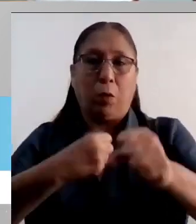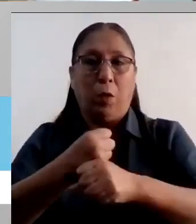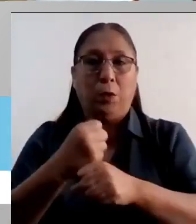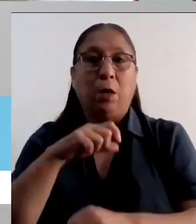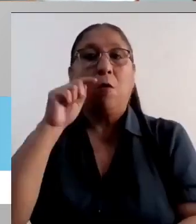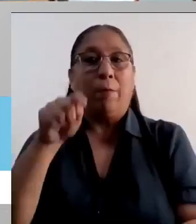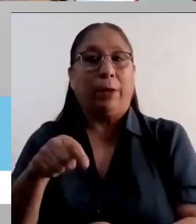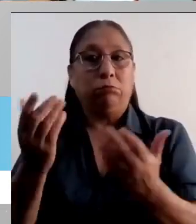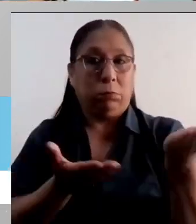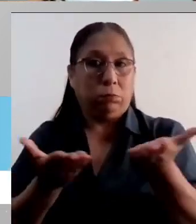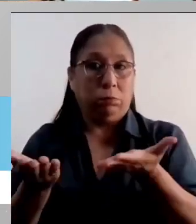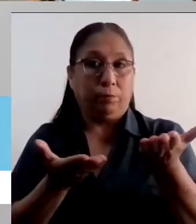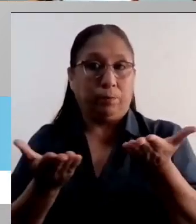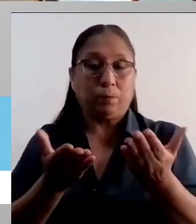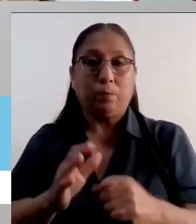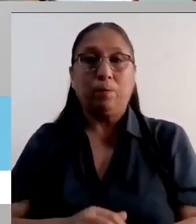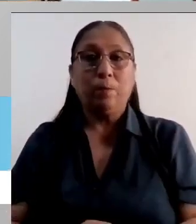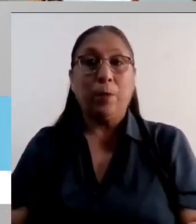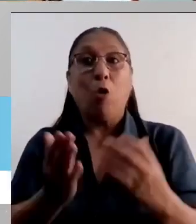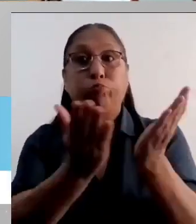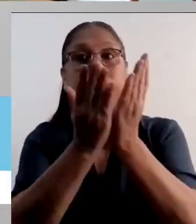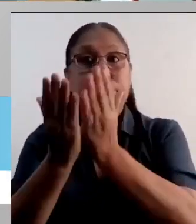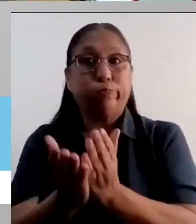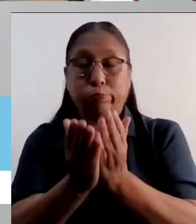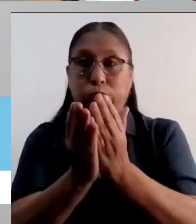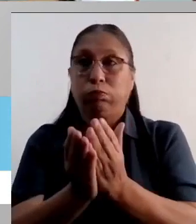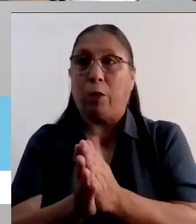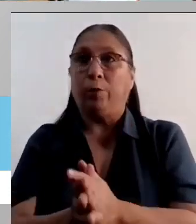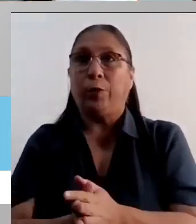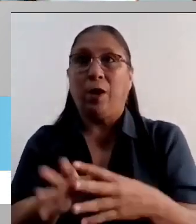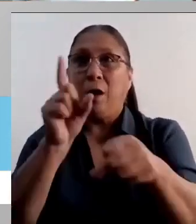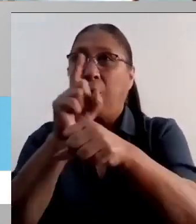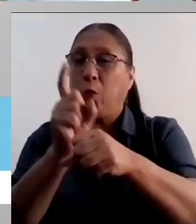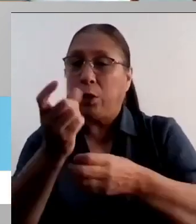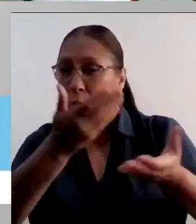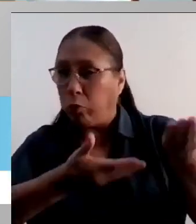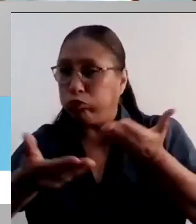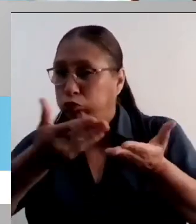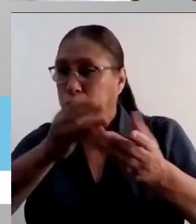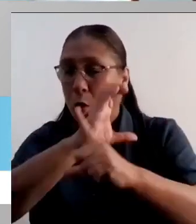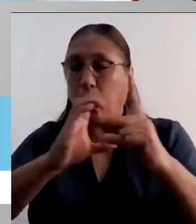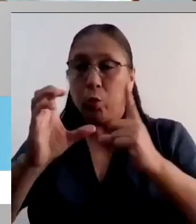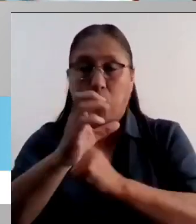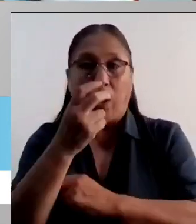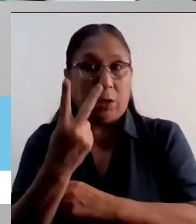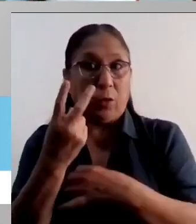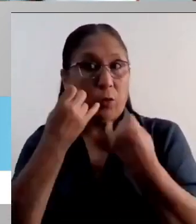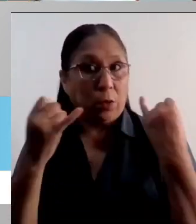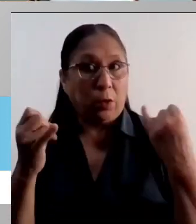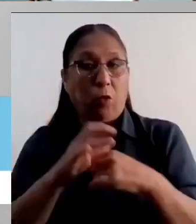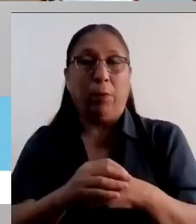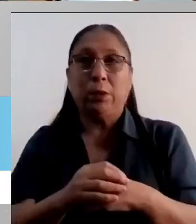este servicio. Las escuelas de educación intercultural bilingüe representan el